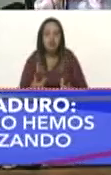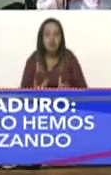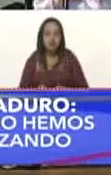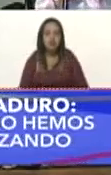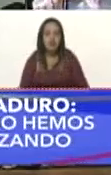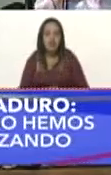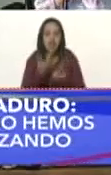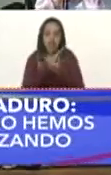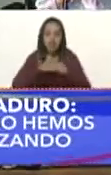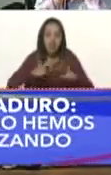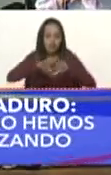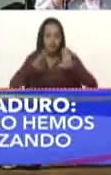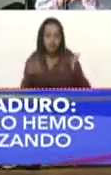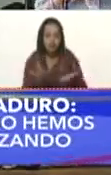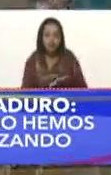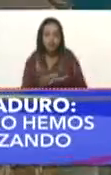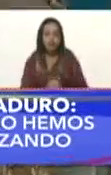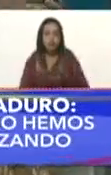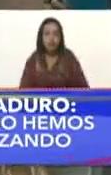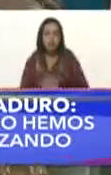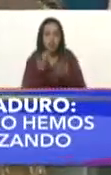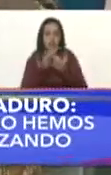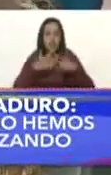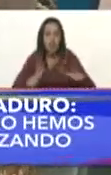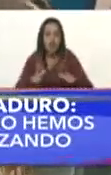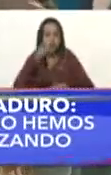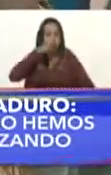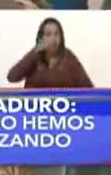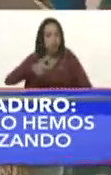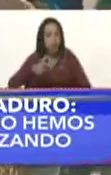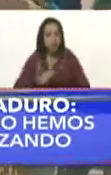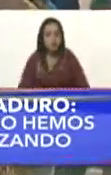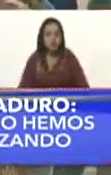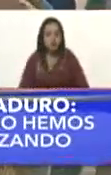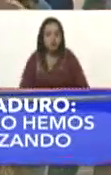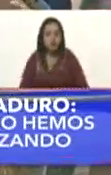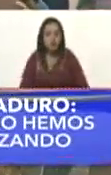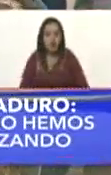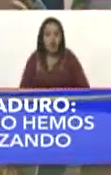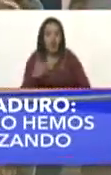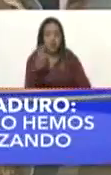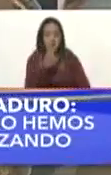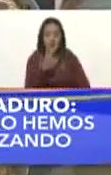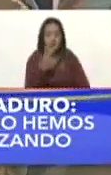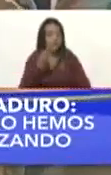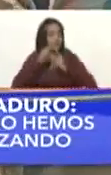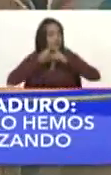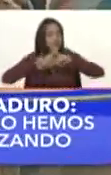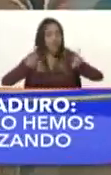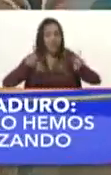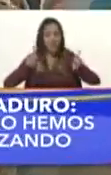para liberar a este mundo, para liberar a los pueblos. Son dos cosas distintas.